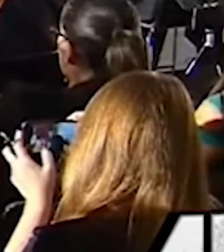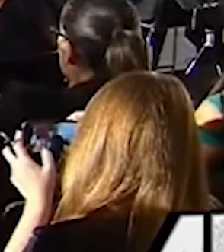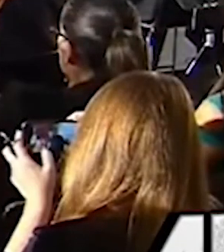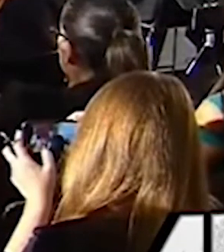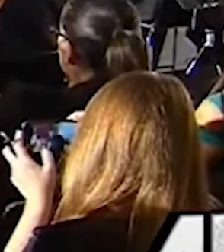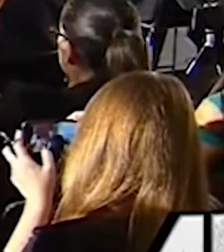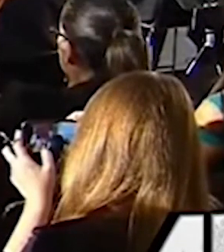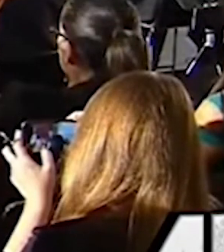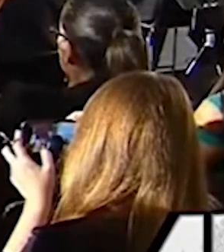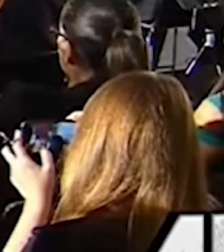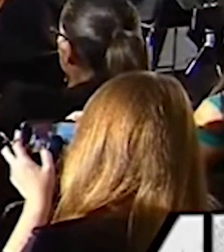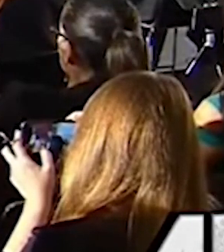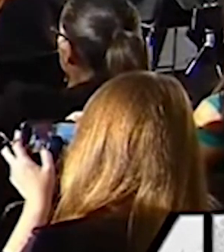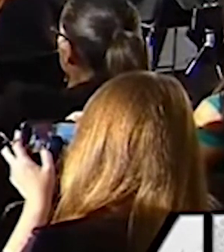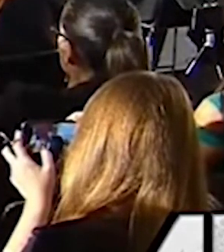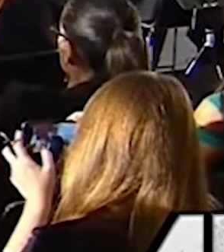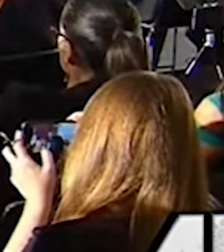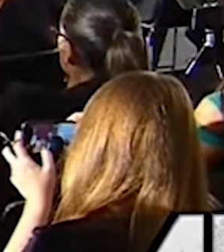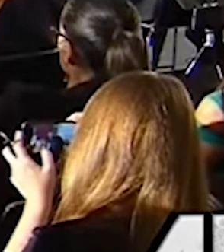todo lo que